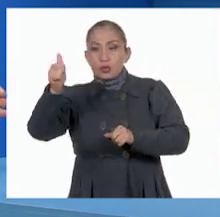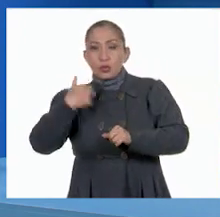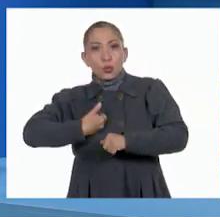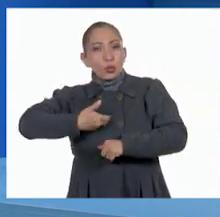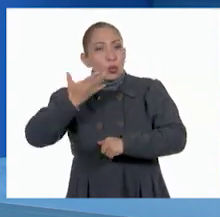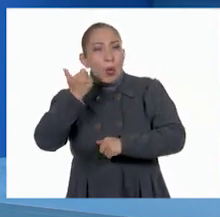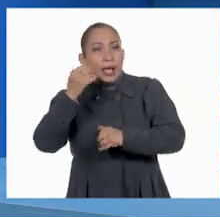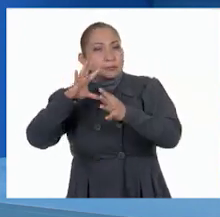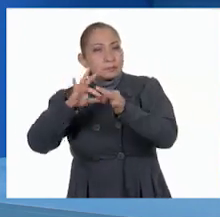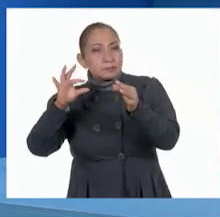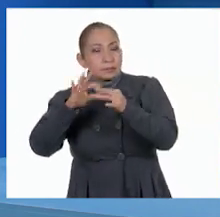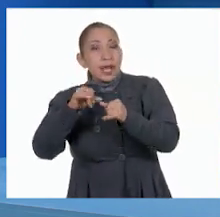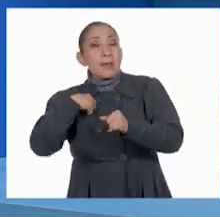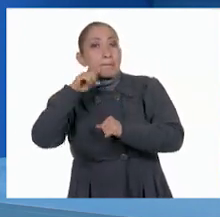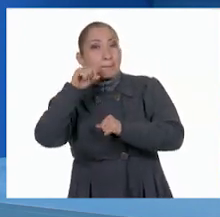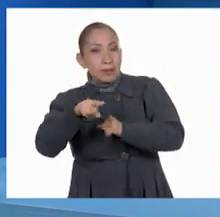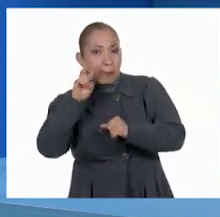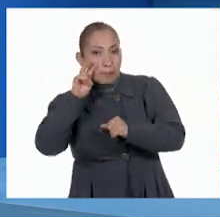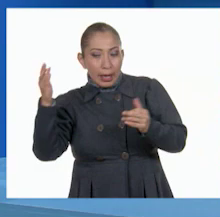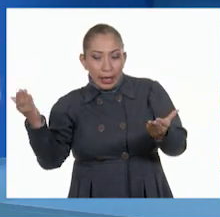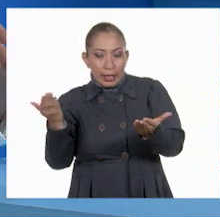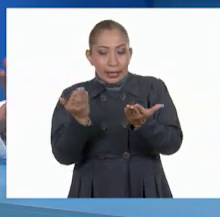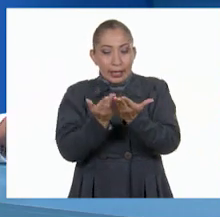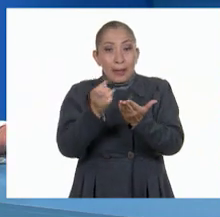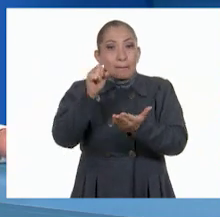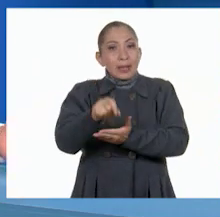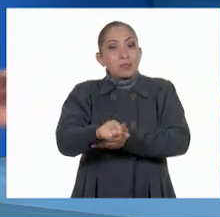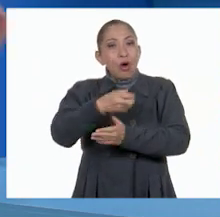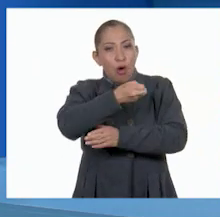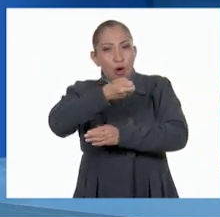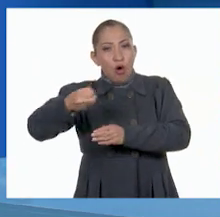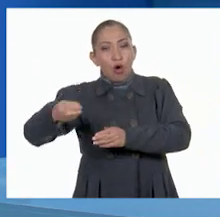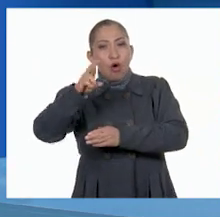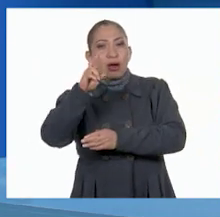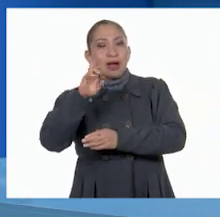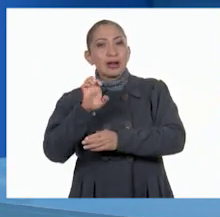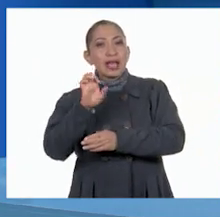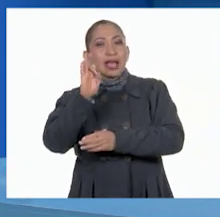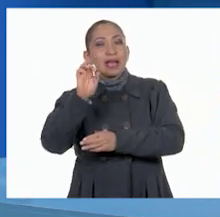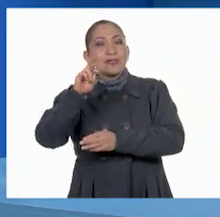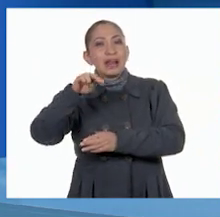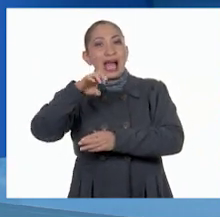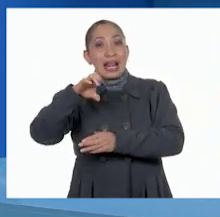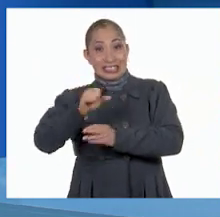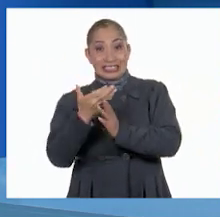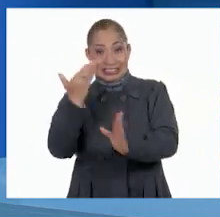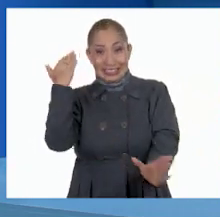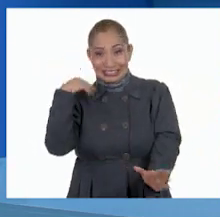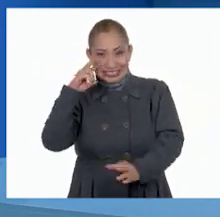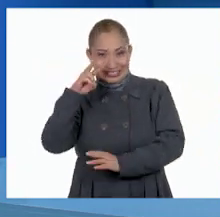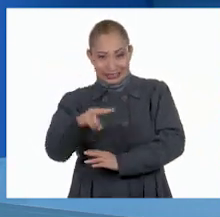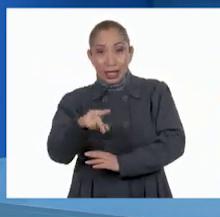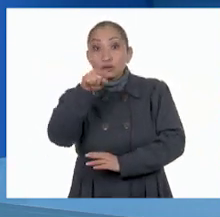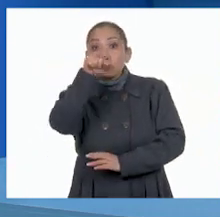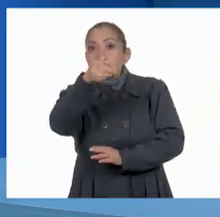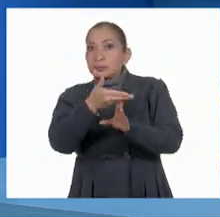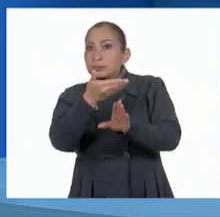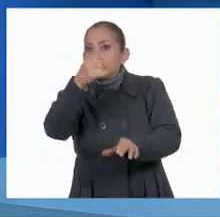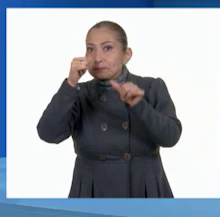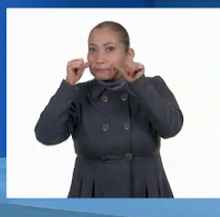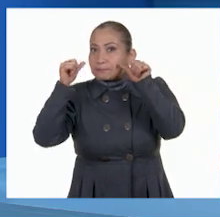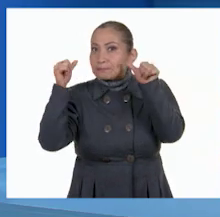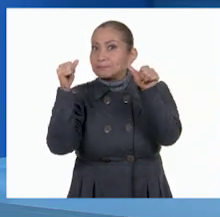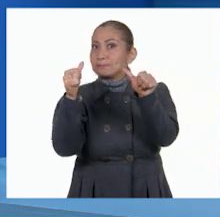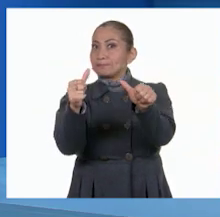Y seguiremos tomando de referencia los refranes que hemos venido trabajando en las últimas clases. Así que debes poner